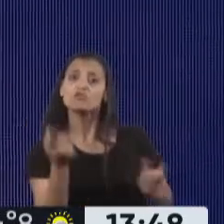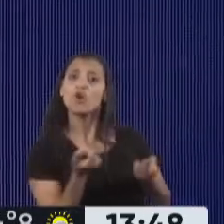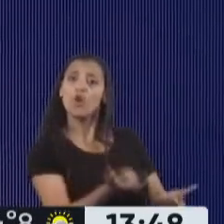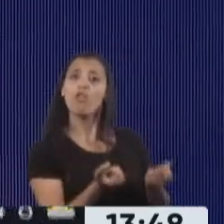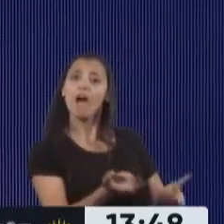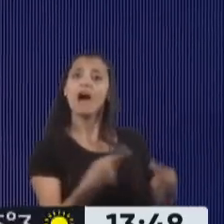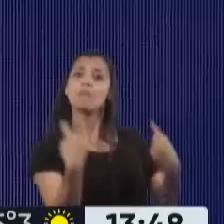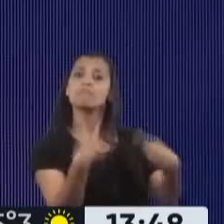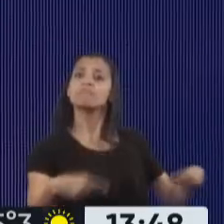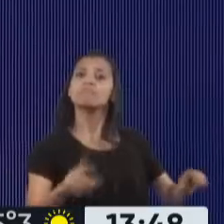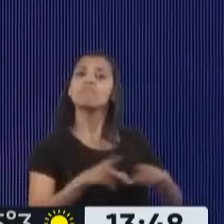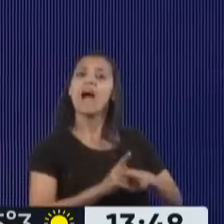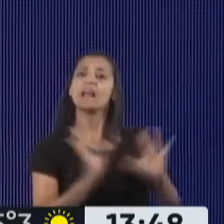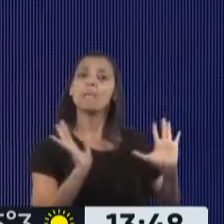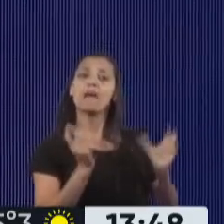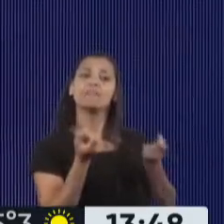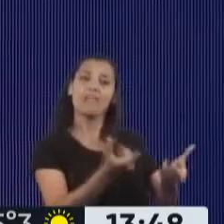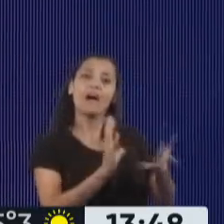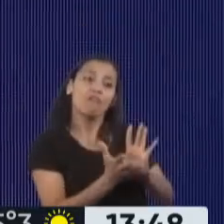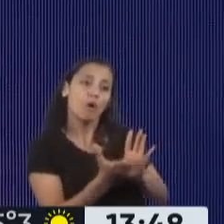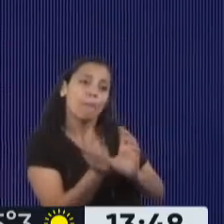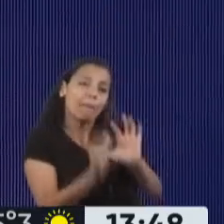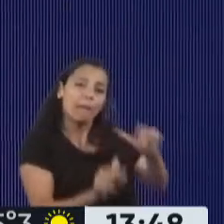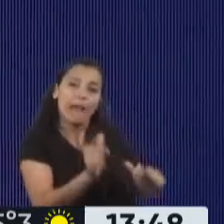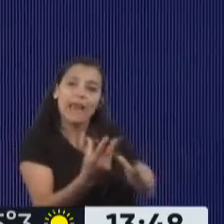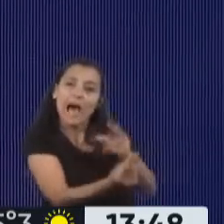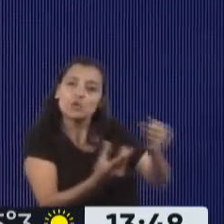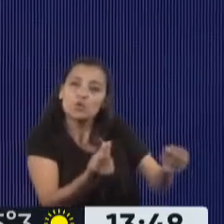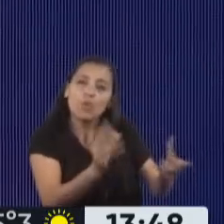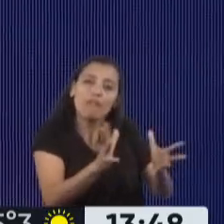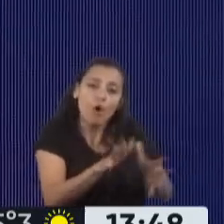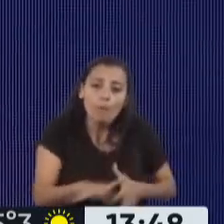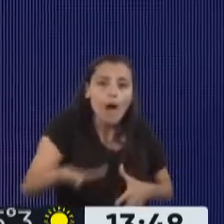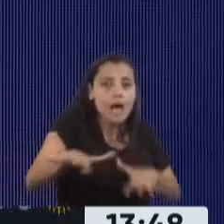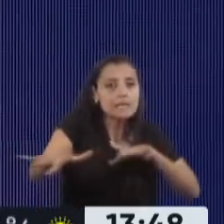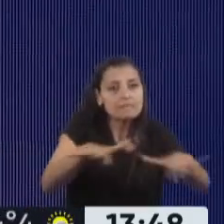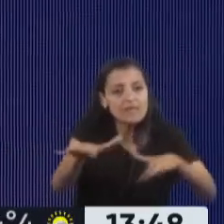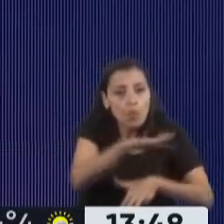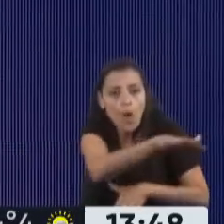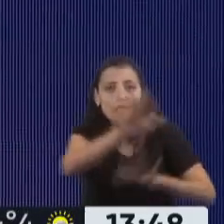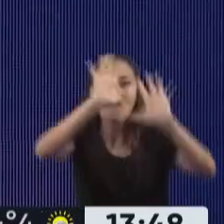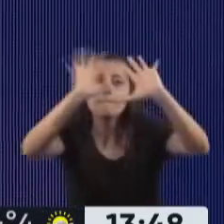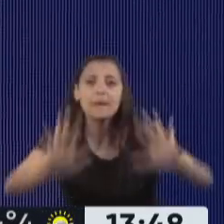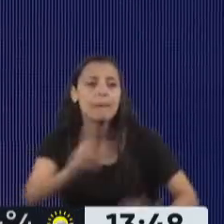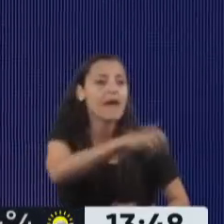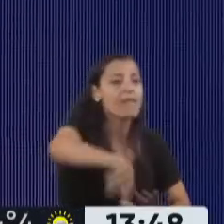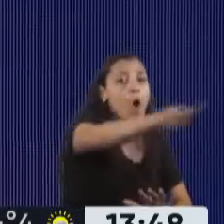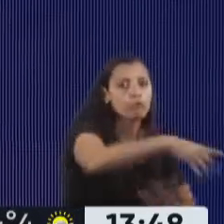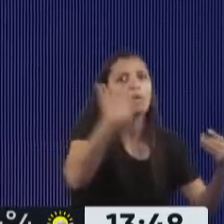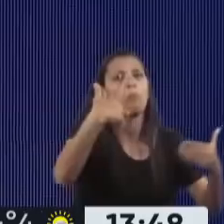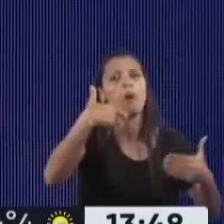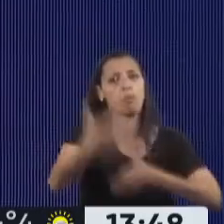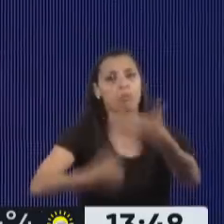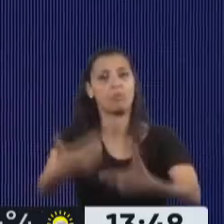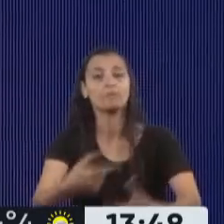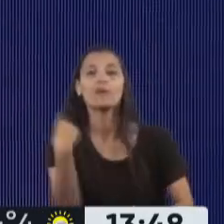dando un terreno de juego liso, un terreno de juego en el cual puedan jugar. Les estamos